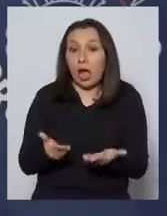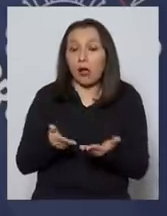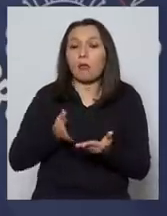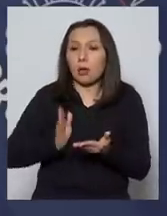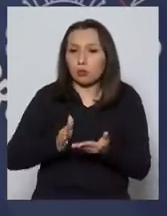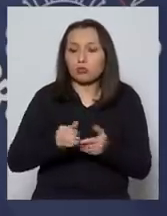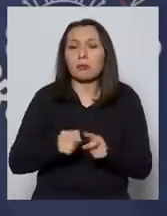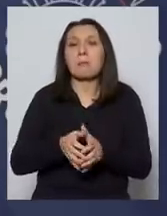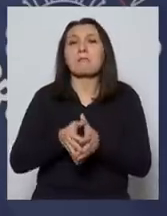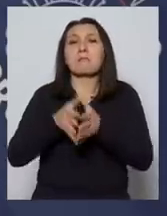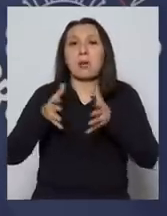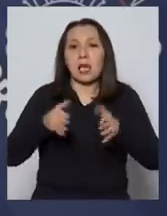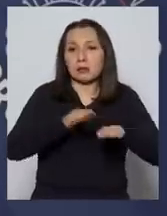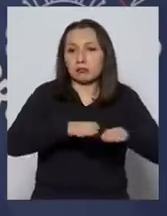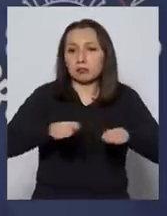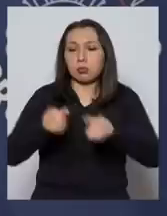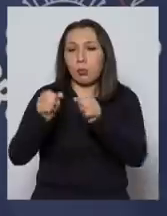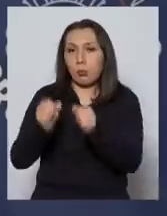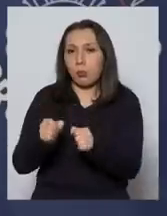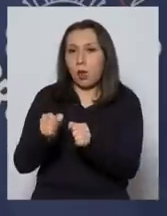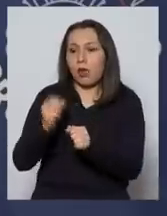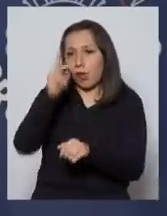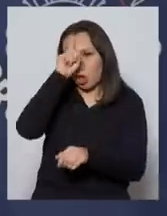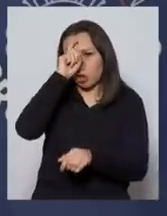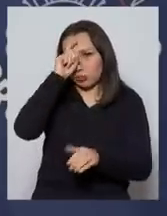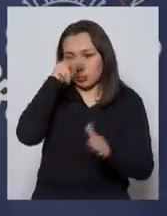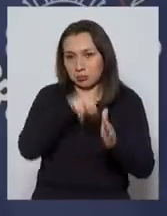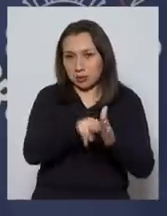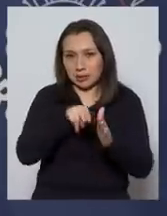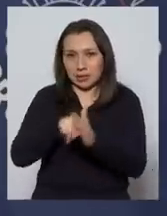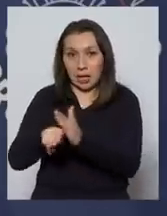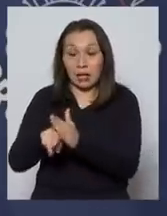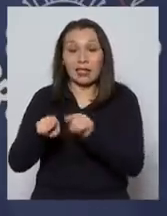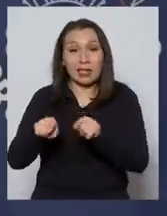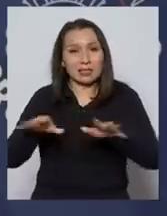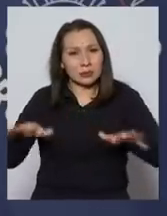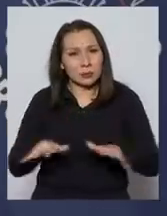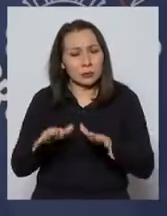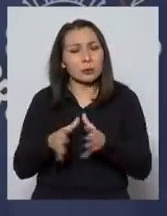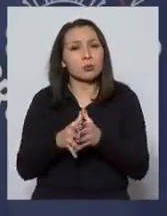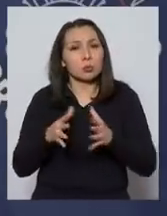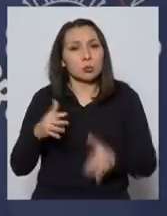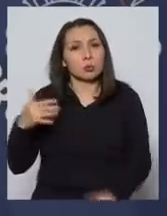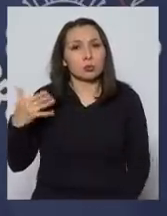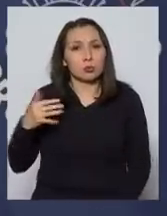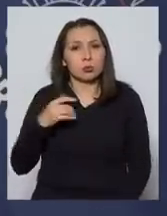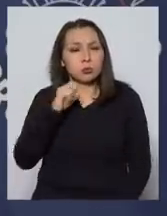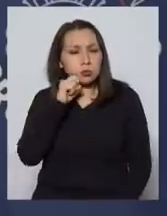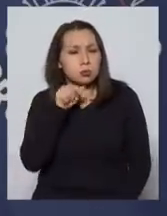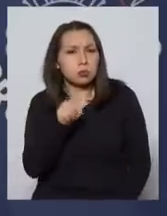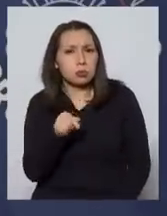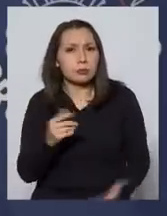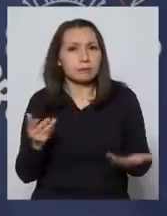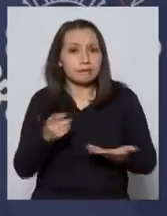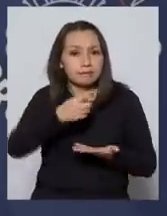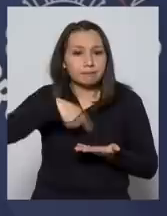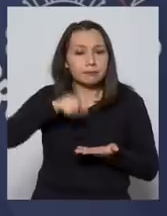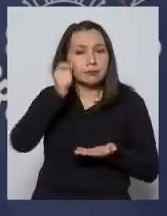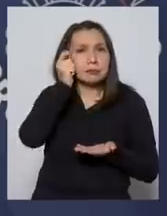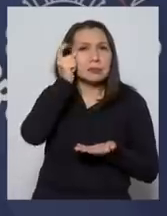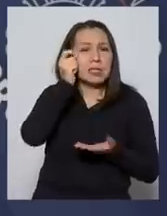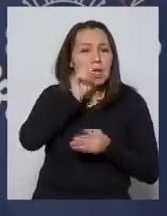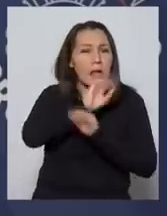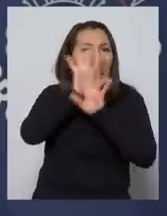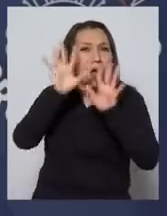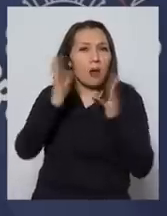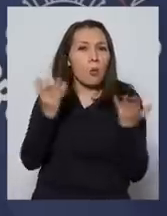para seguir creciendo en cuanto a su capacidad hospitalaria. Este esfuerzo es muy significativo. Para que tengamos alguna